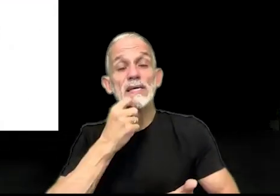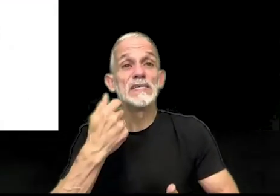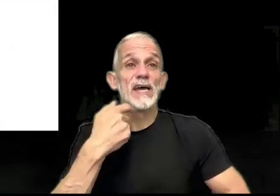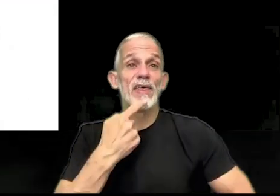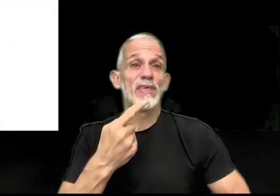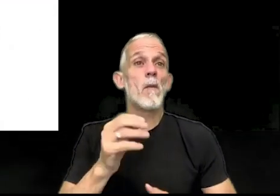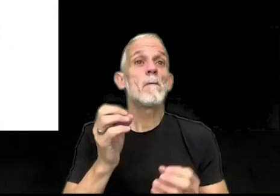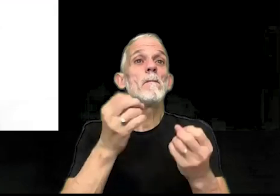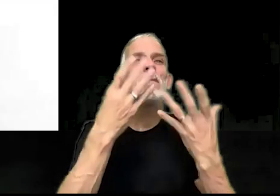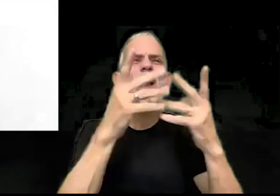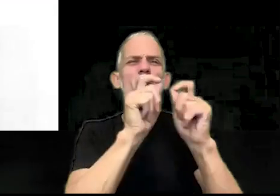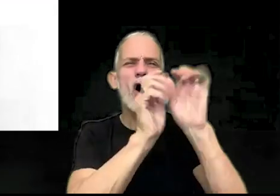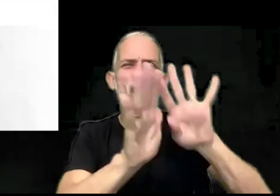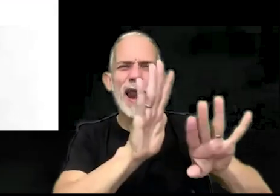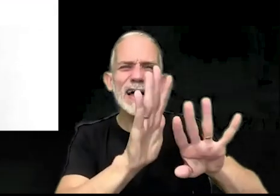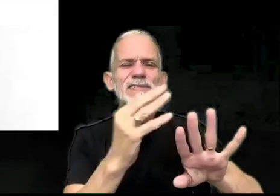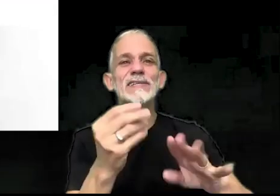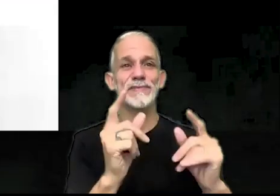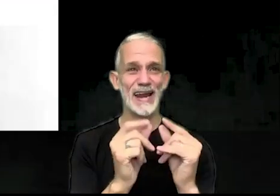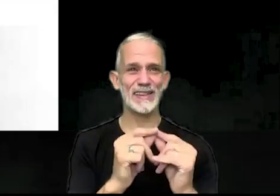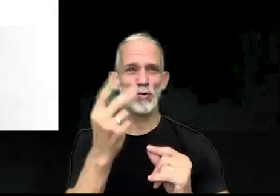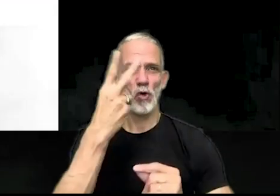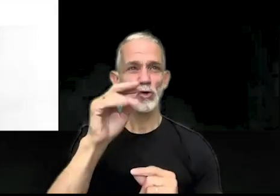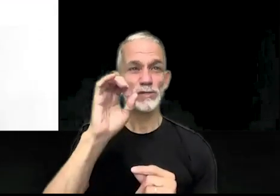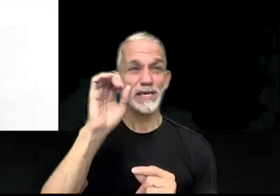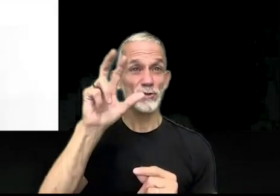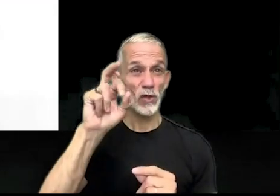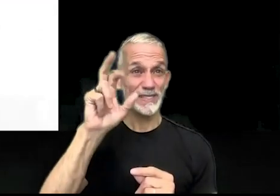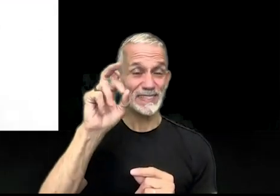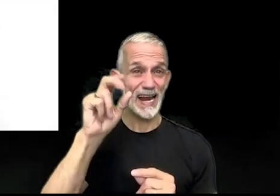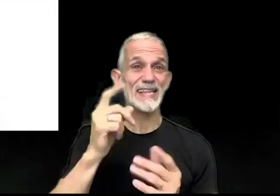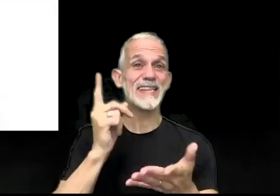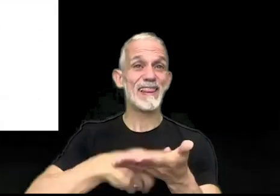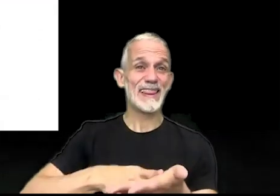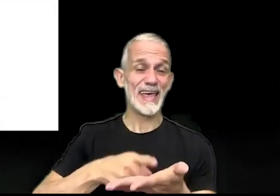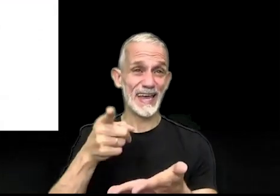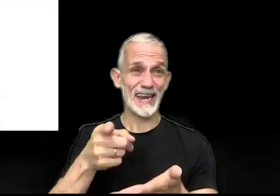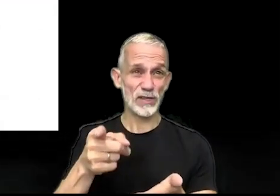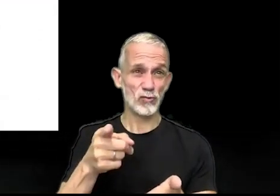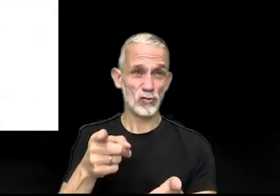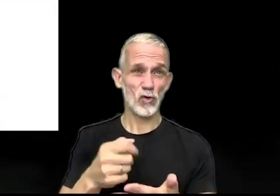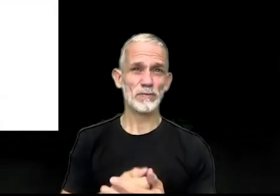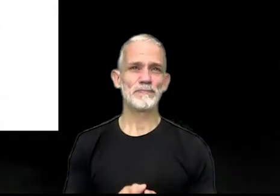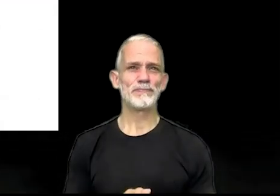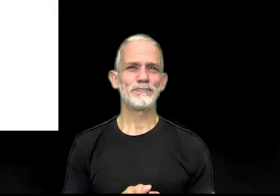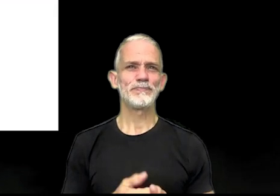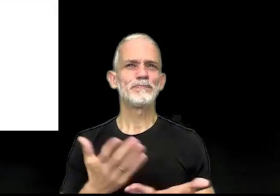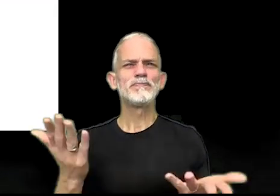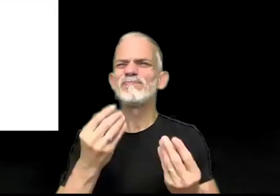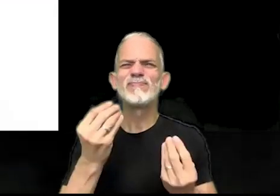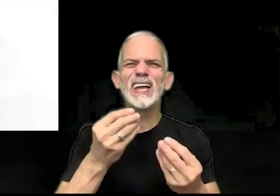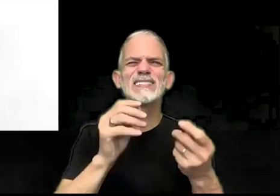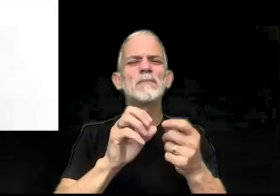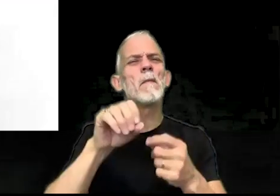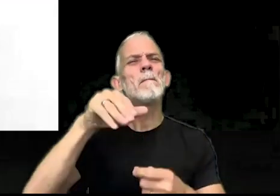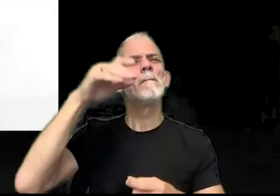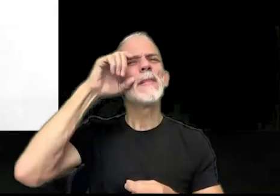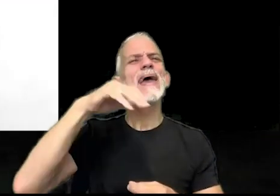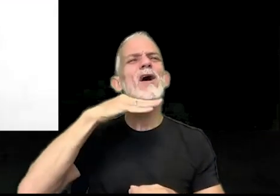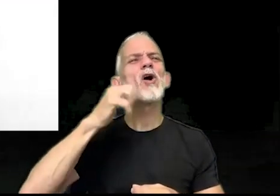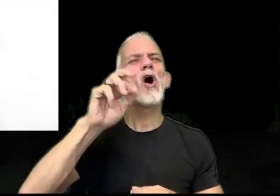habla de mejoras, el artículo 230 del decreto reglamentario nos define que es una